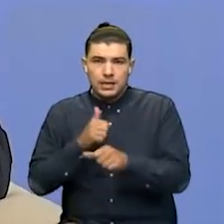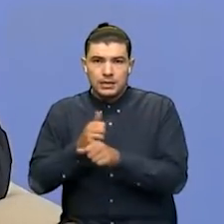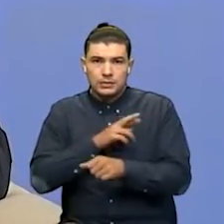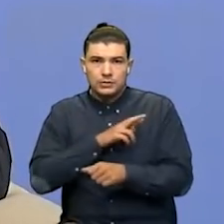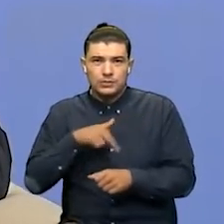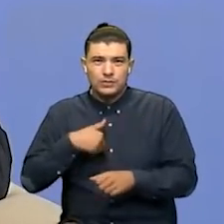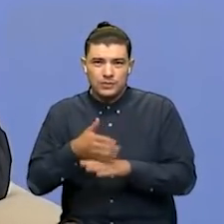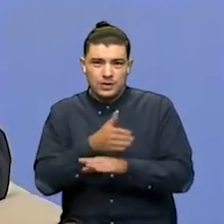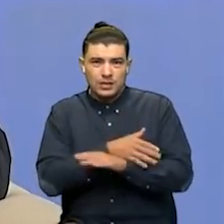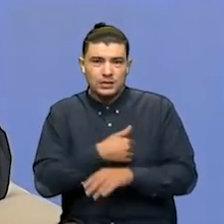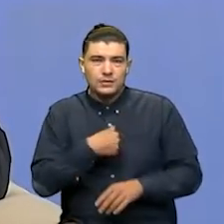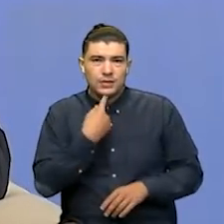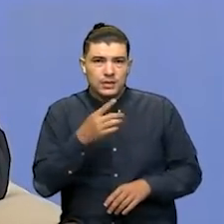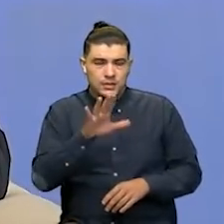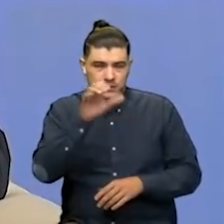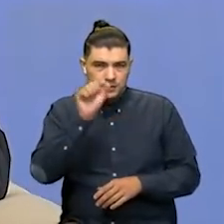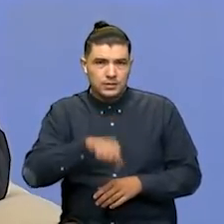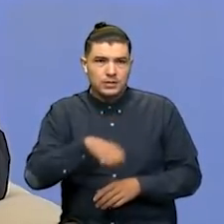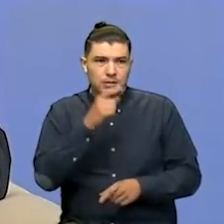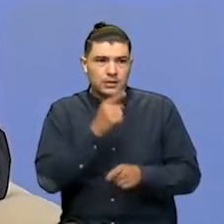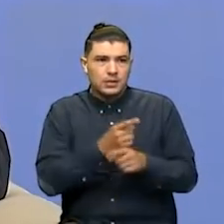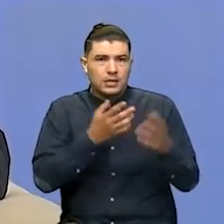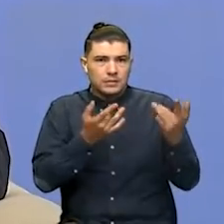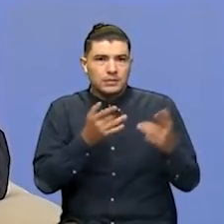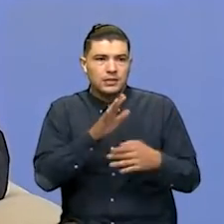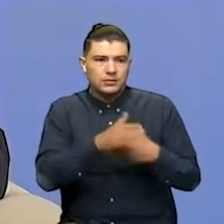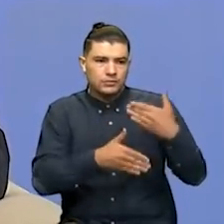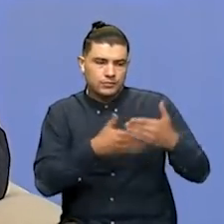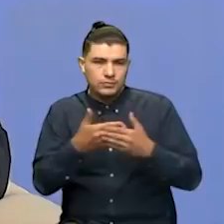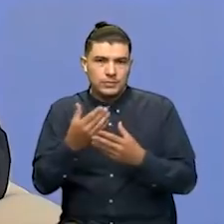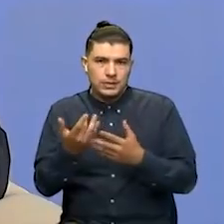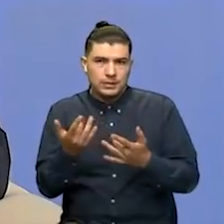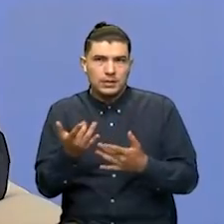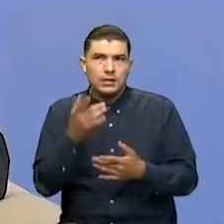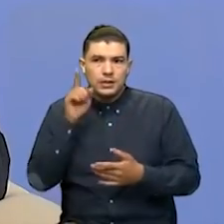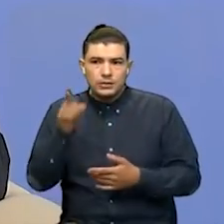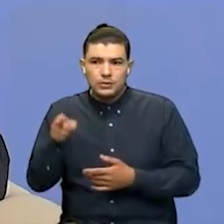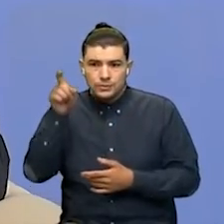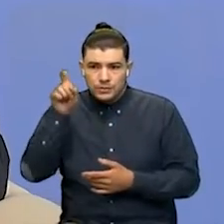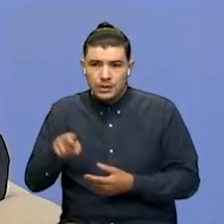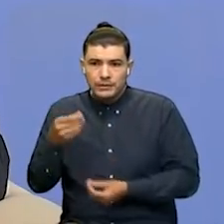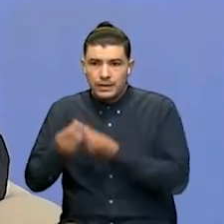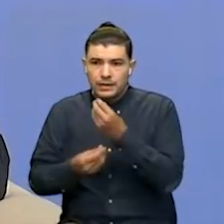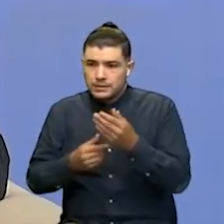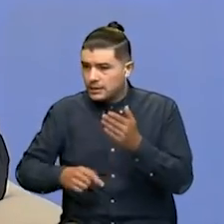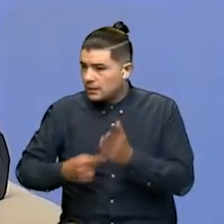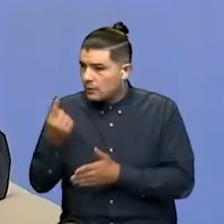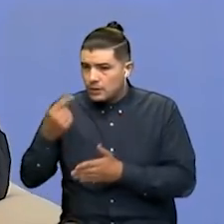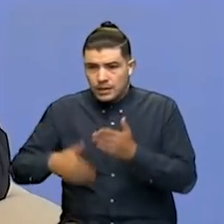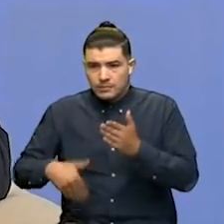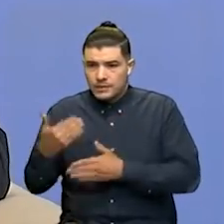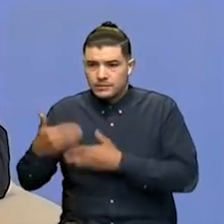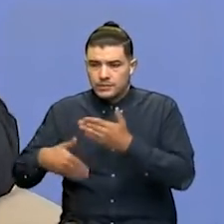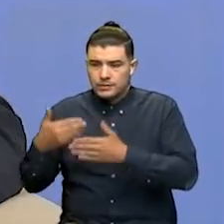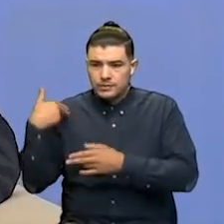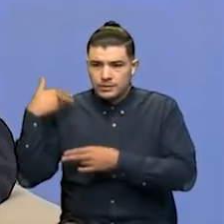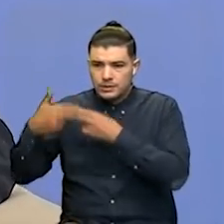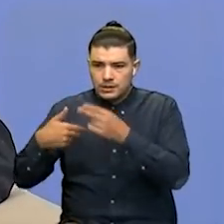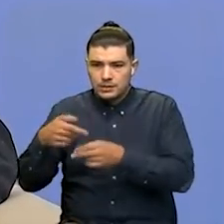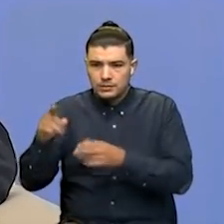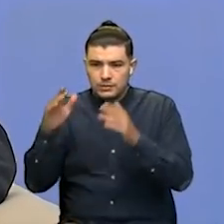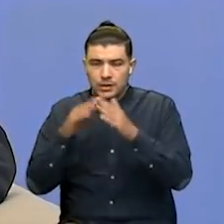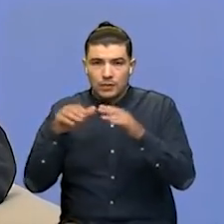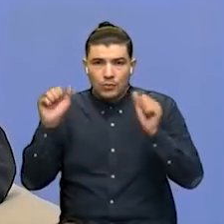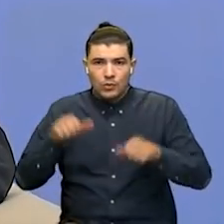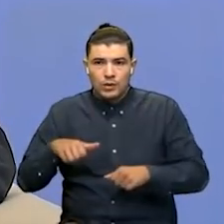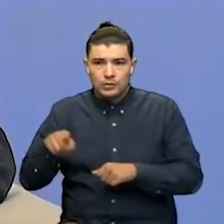estamos diciendo y esperarían que se hagan todos los trámites. Entonces lo que debe hacer es inicie de una vez el proceso de sucesión y para